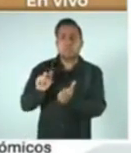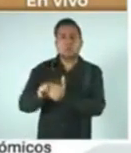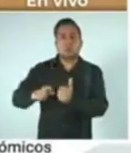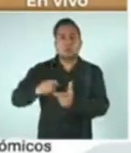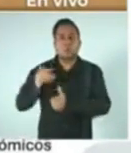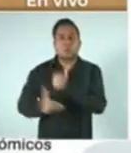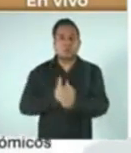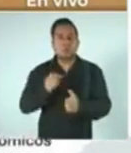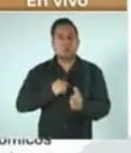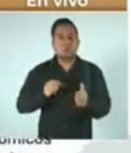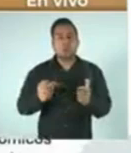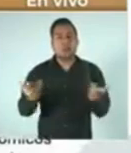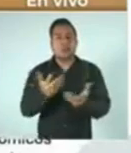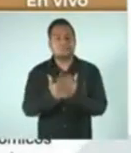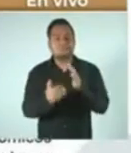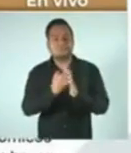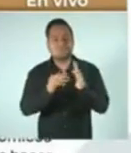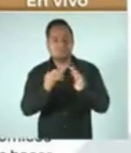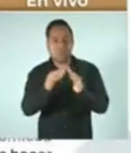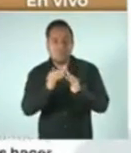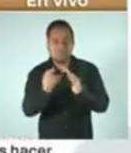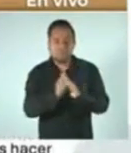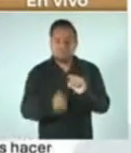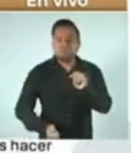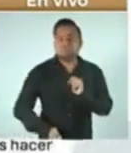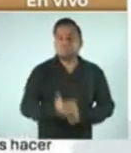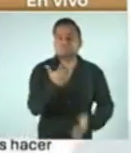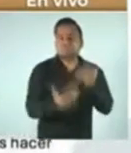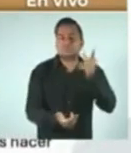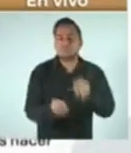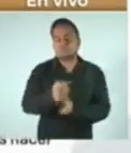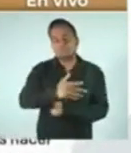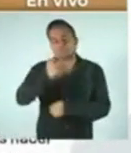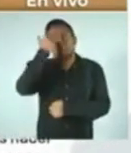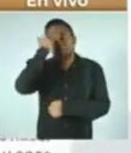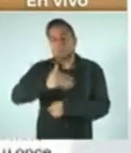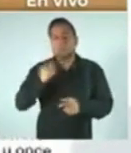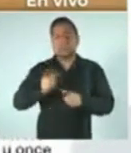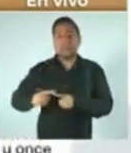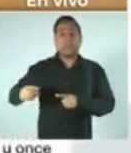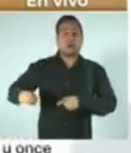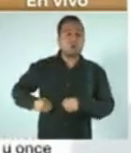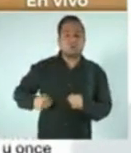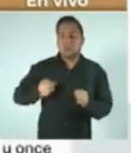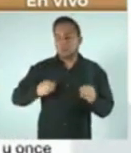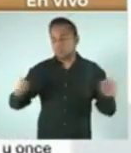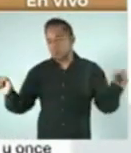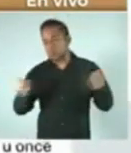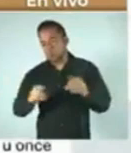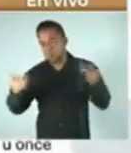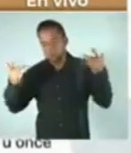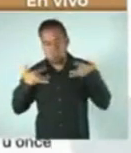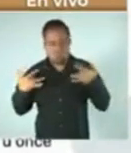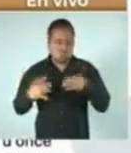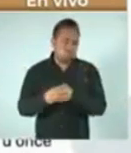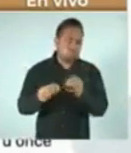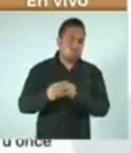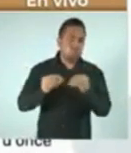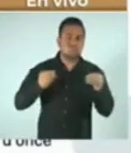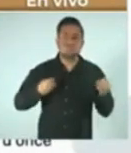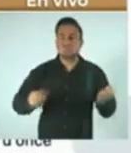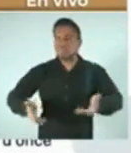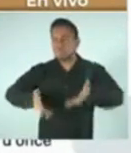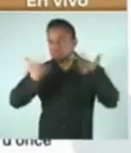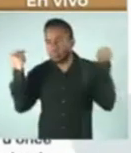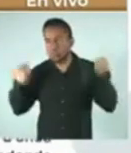gobierno y se atrevieron a realizar esta acción. Pues ya saben que cuando ocurren estas cosas nadie es responsable. Yo no fui,